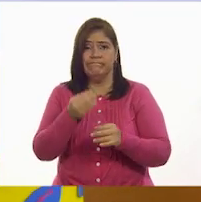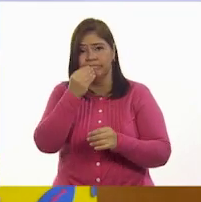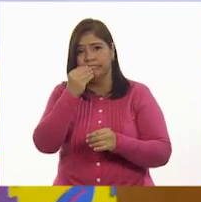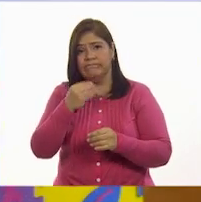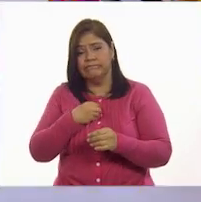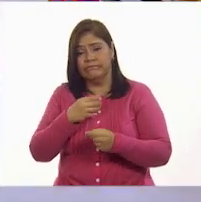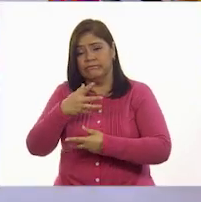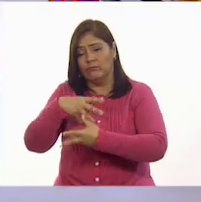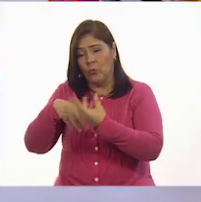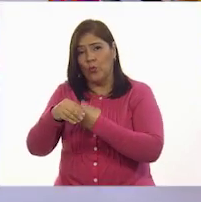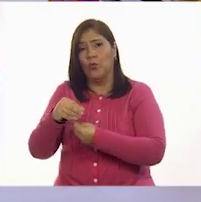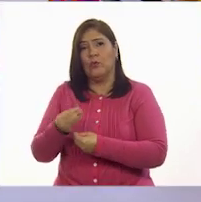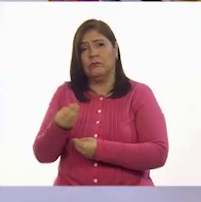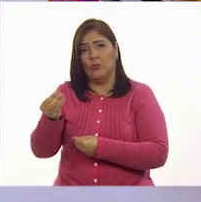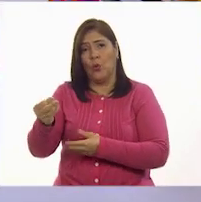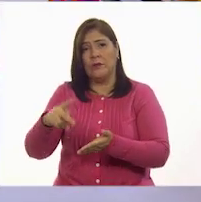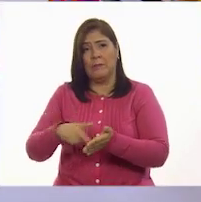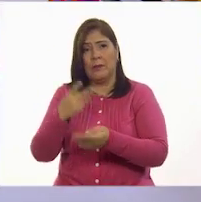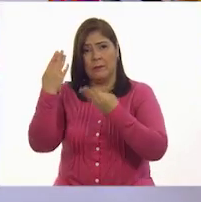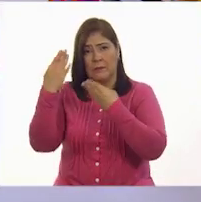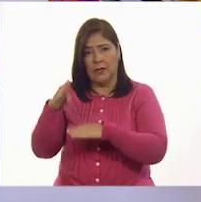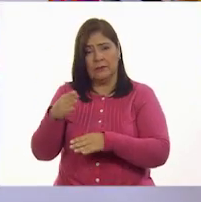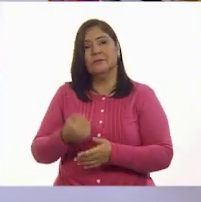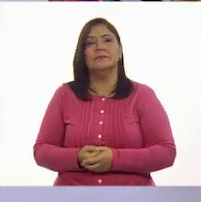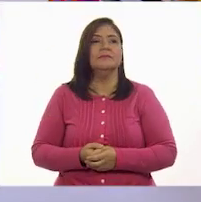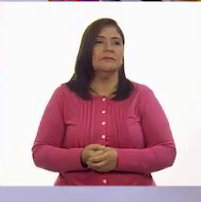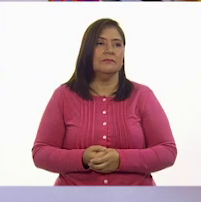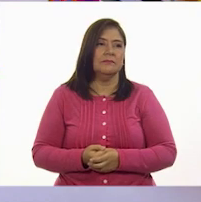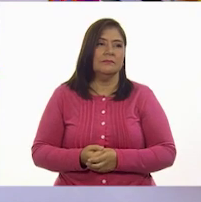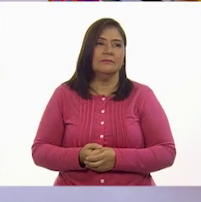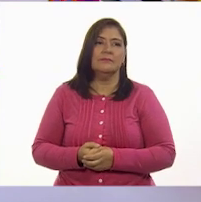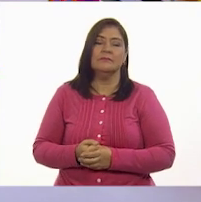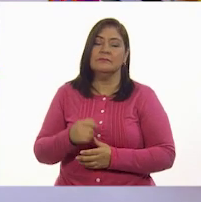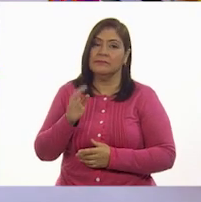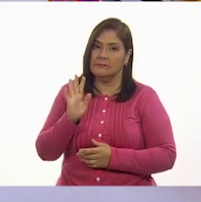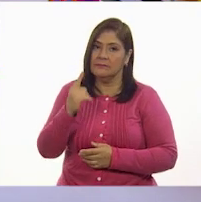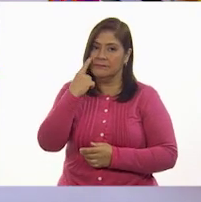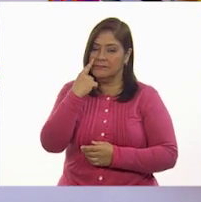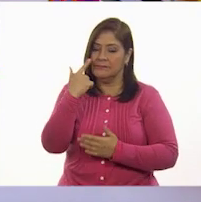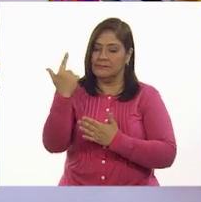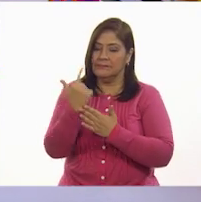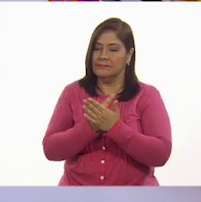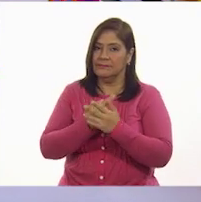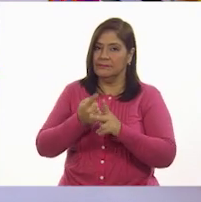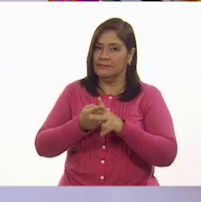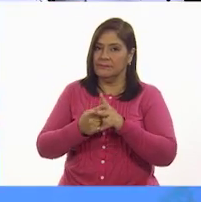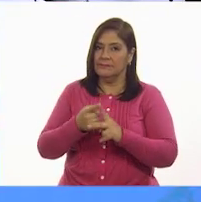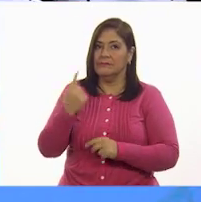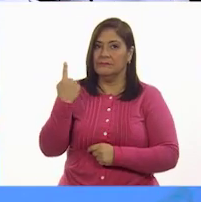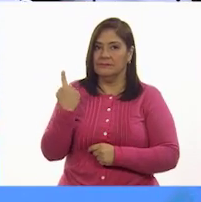al banco. Y cuenten conmigo. Una.